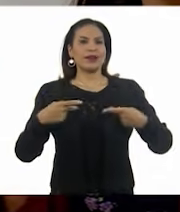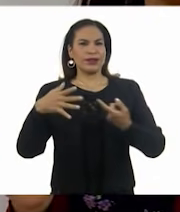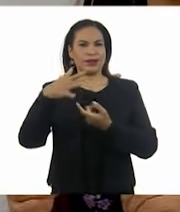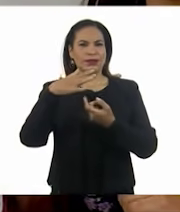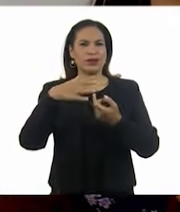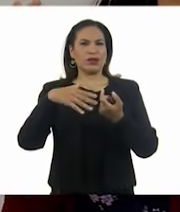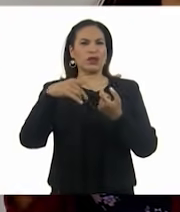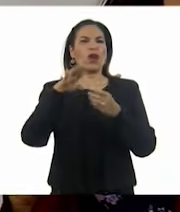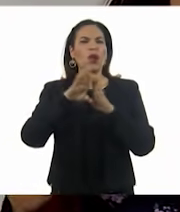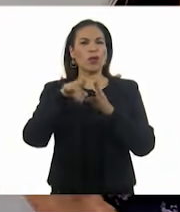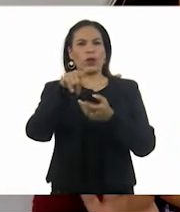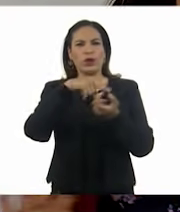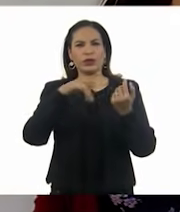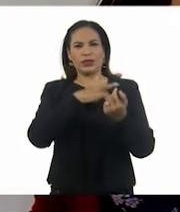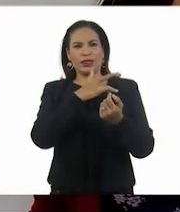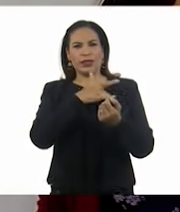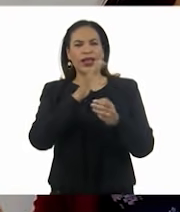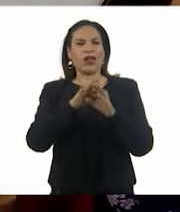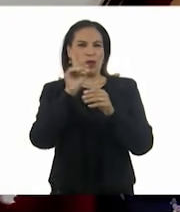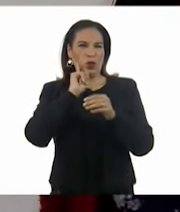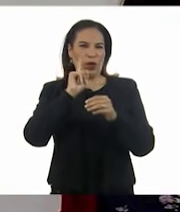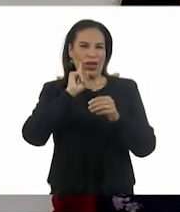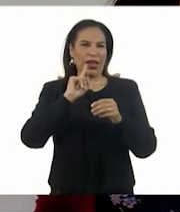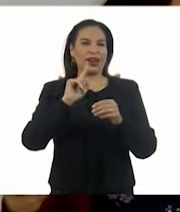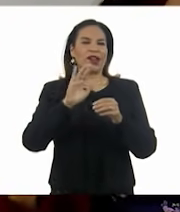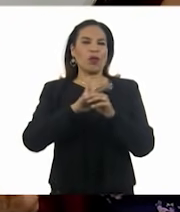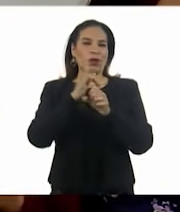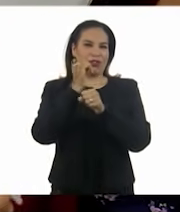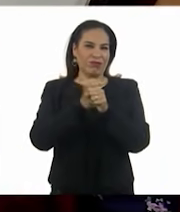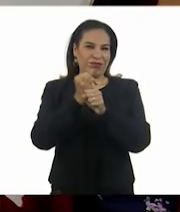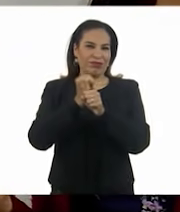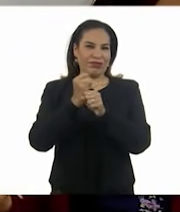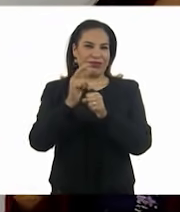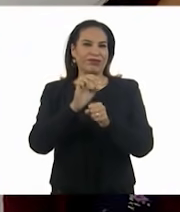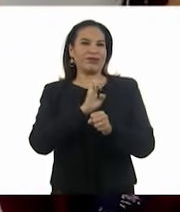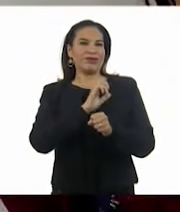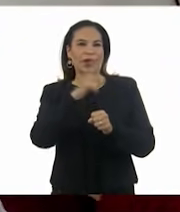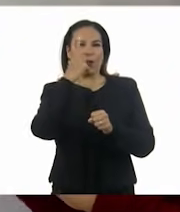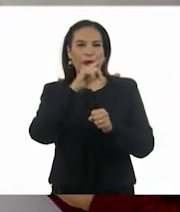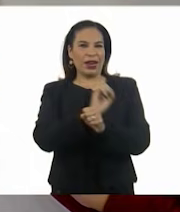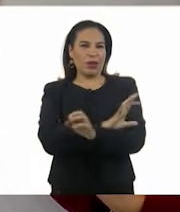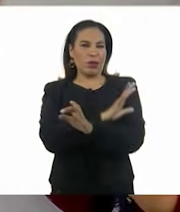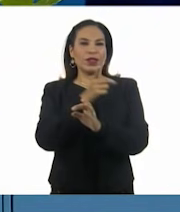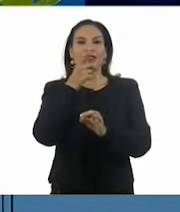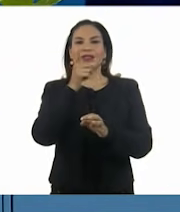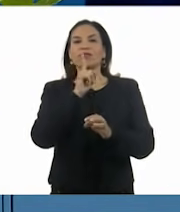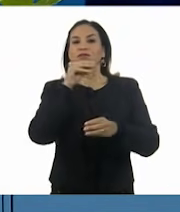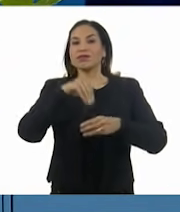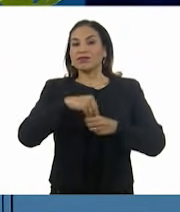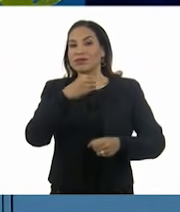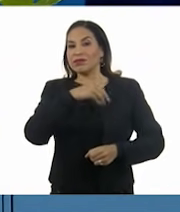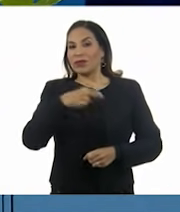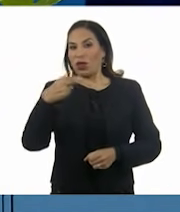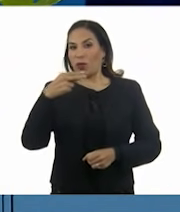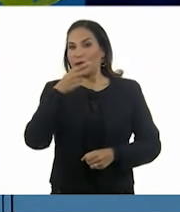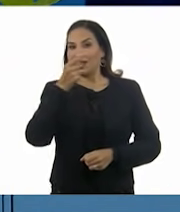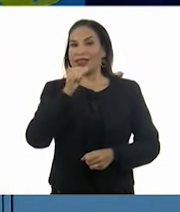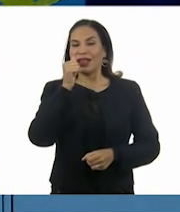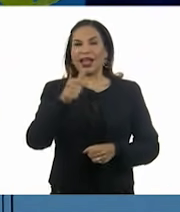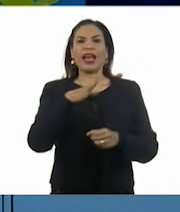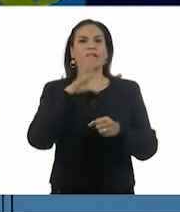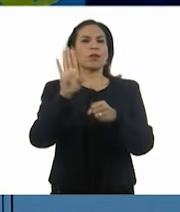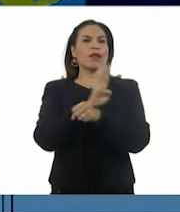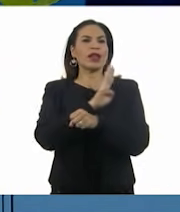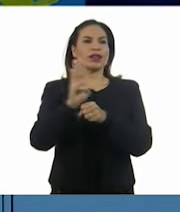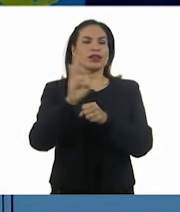emocional, que nos dijo que mantuviéramos su identidad secreta, nos acaba de dar ciertos beneficios y uno de ellos